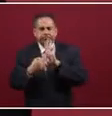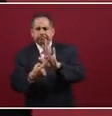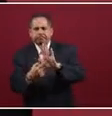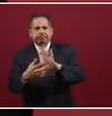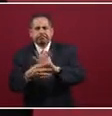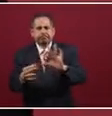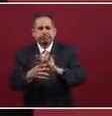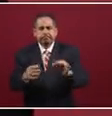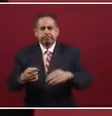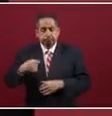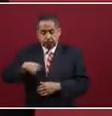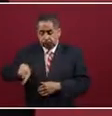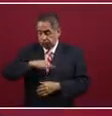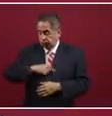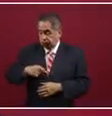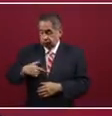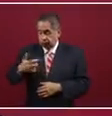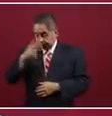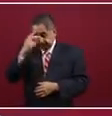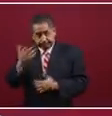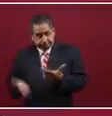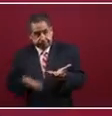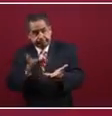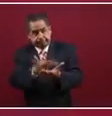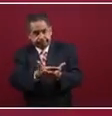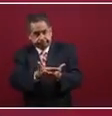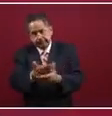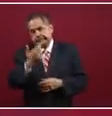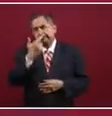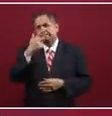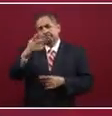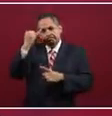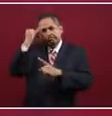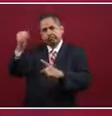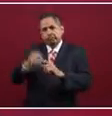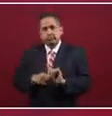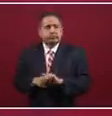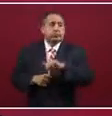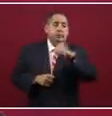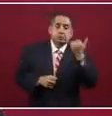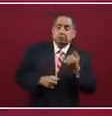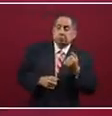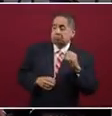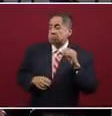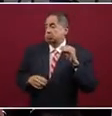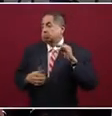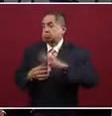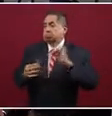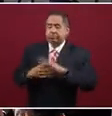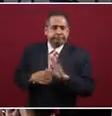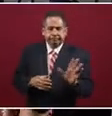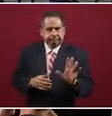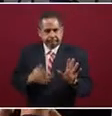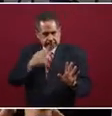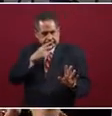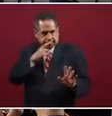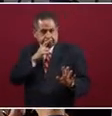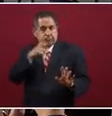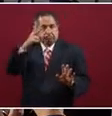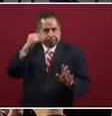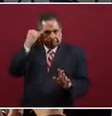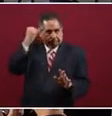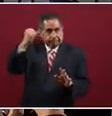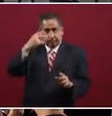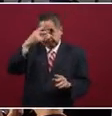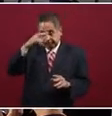lo que nosotros proponemos es mejor que otras alternativas que existen, por supuesto. Pero tenemos que